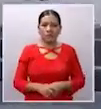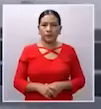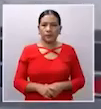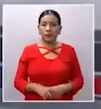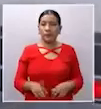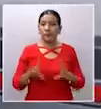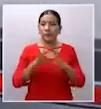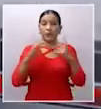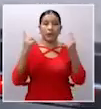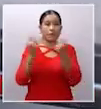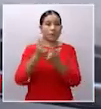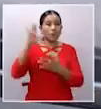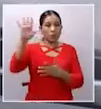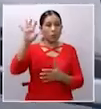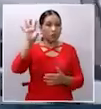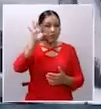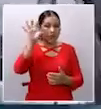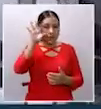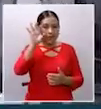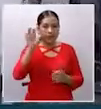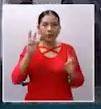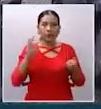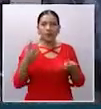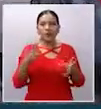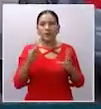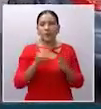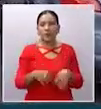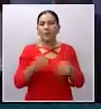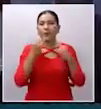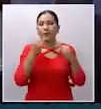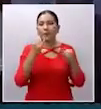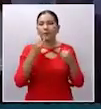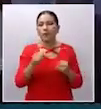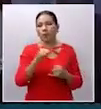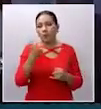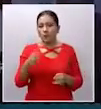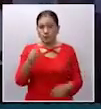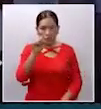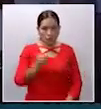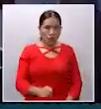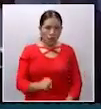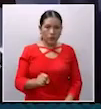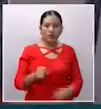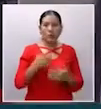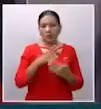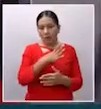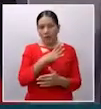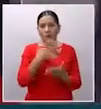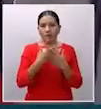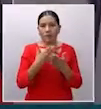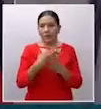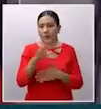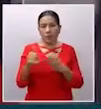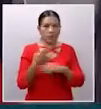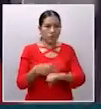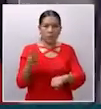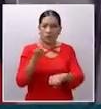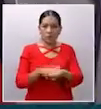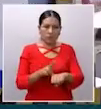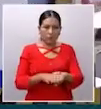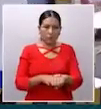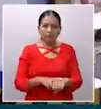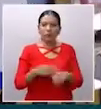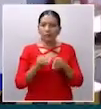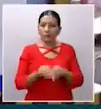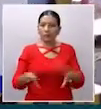En el departamento de Tarija, la Agencia Estatal de Hidrocarburos informó que en el sur del país el abastecimiento de combustibles es con normalidad, disponiendo los volúmenes